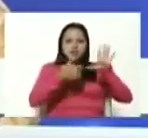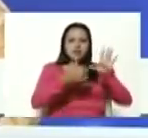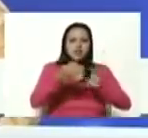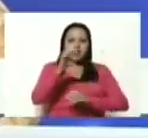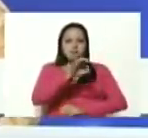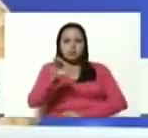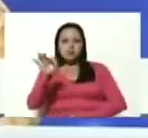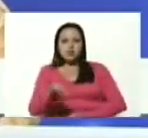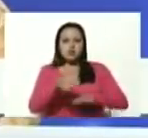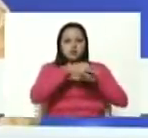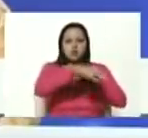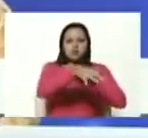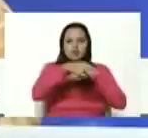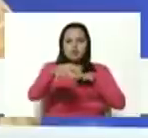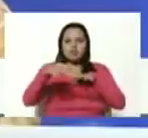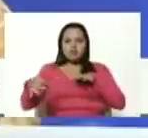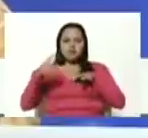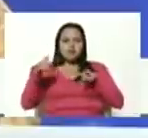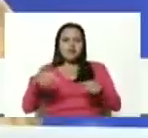de los municipios del país.